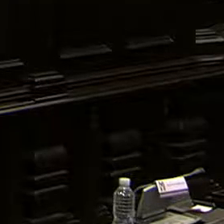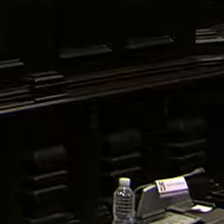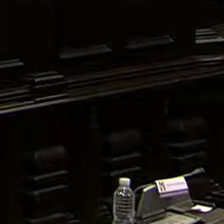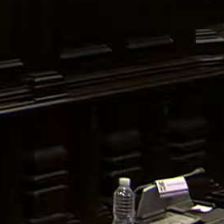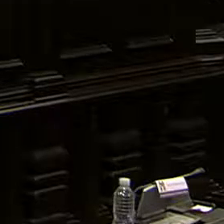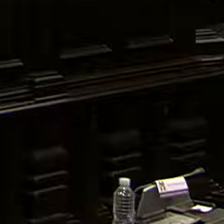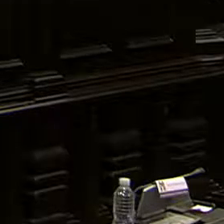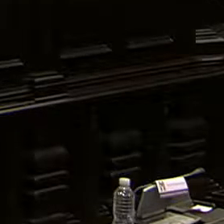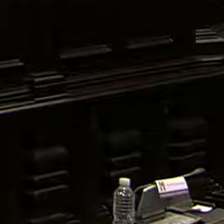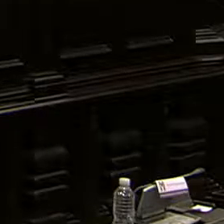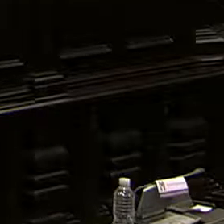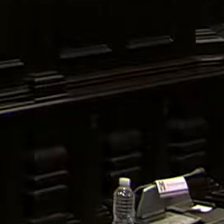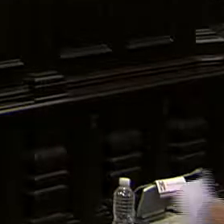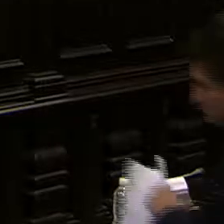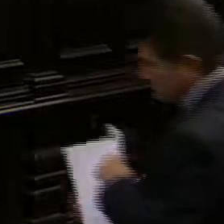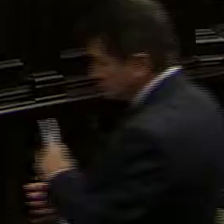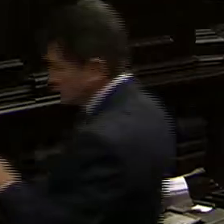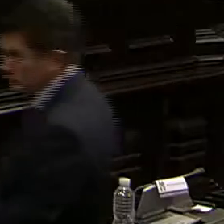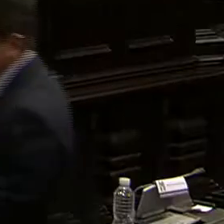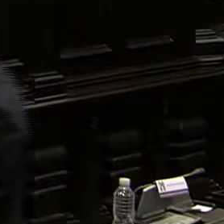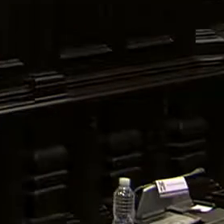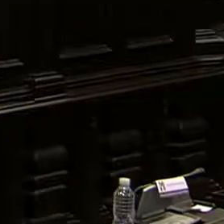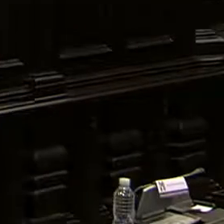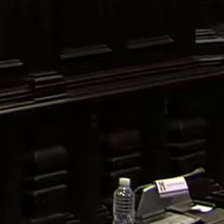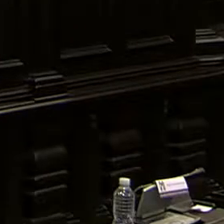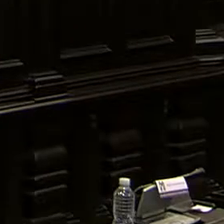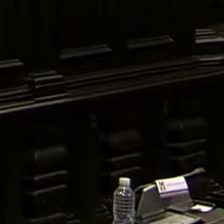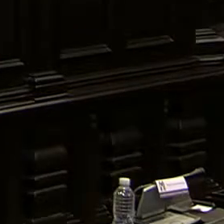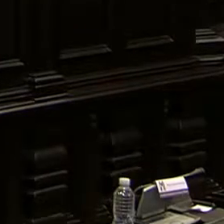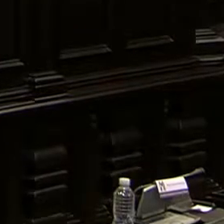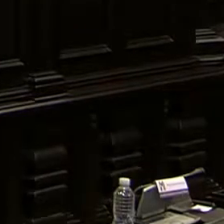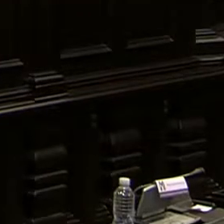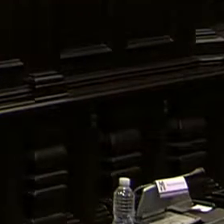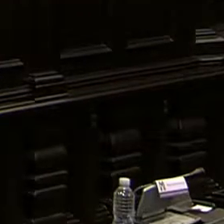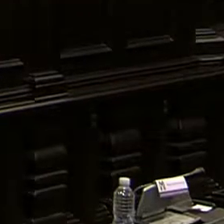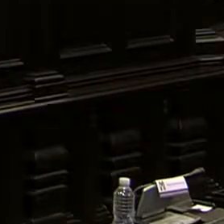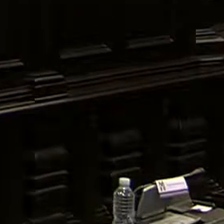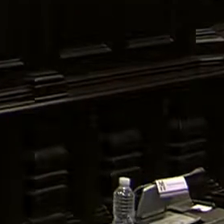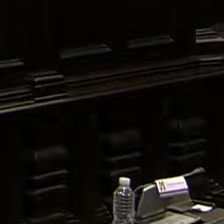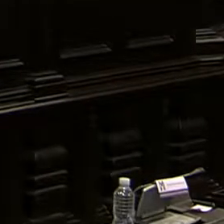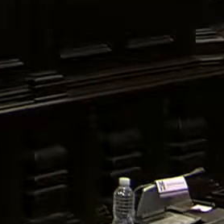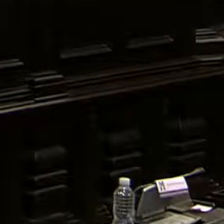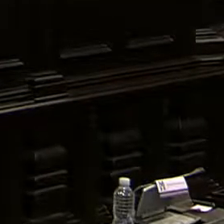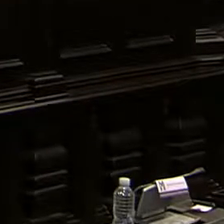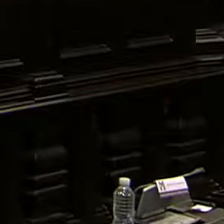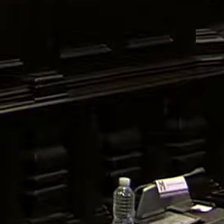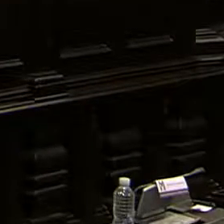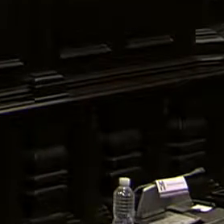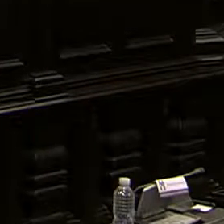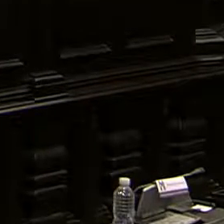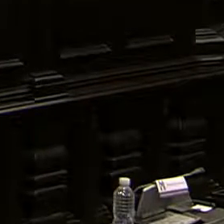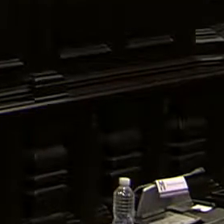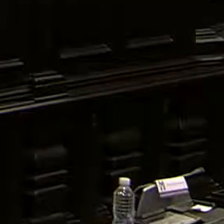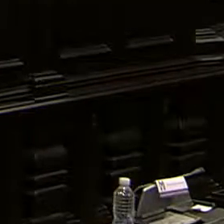No más es derecho de ellos. ¿Y nosotros qué? También tenemos derecho al control de la tele.